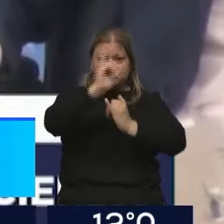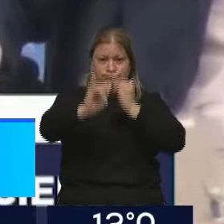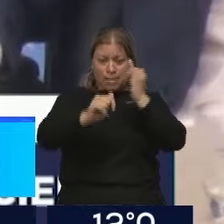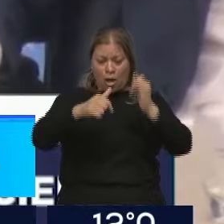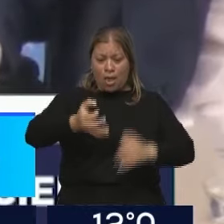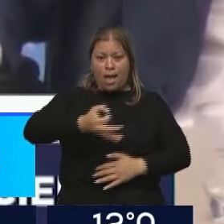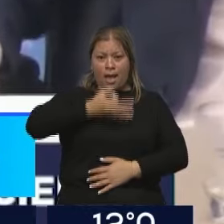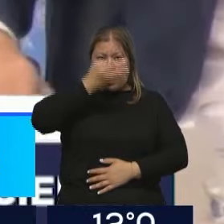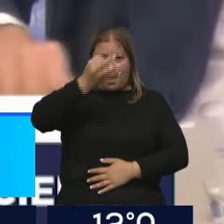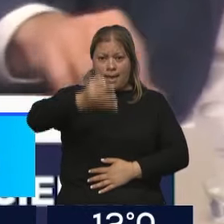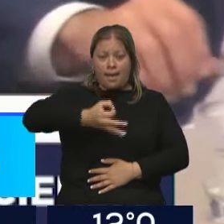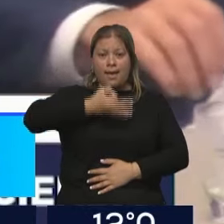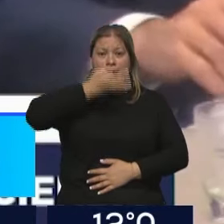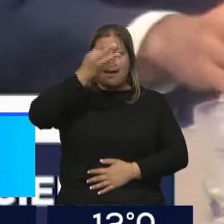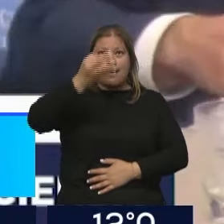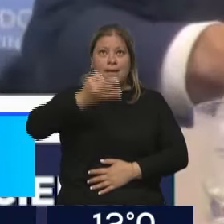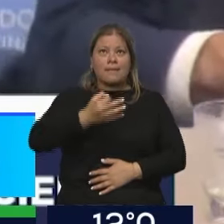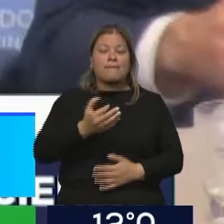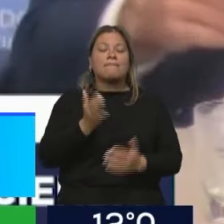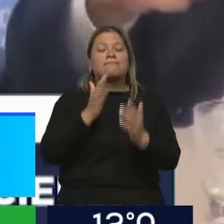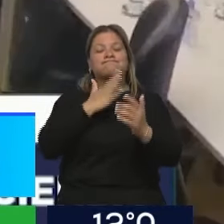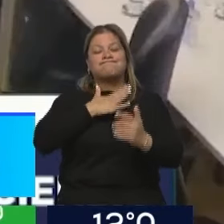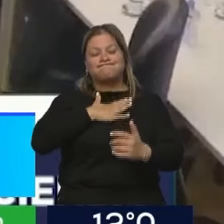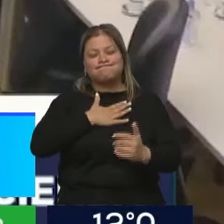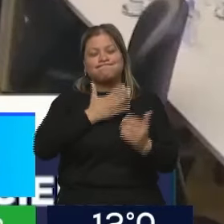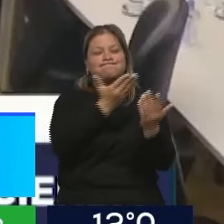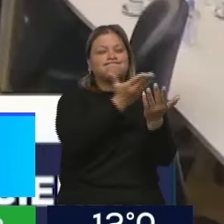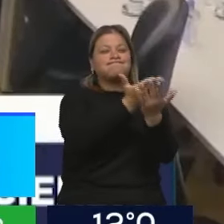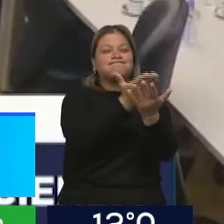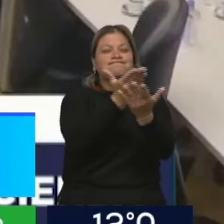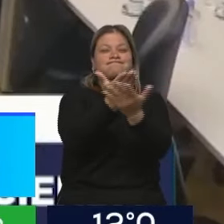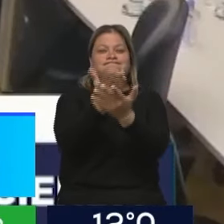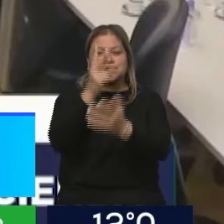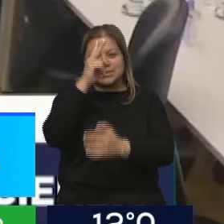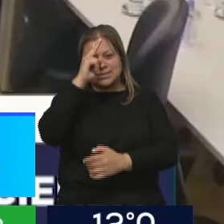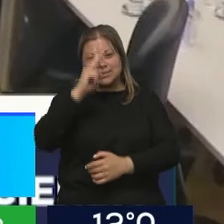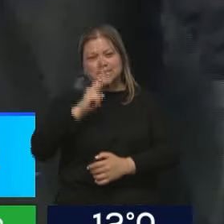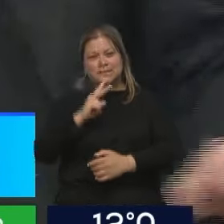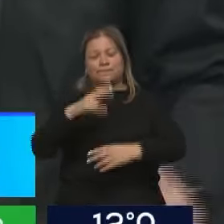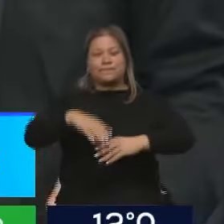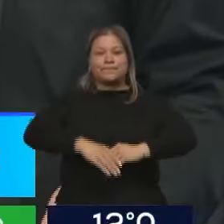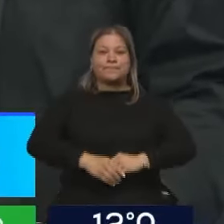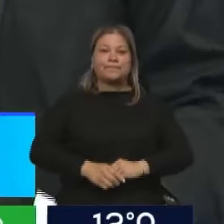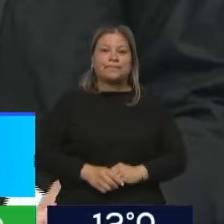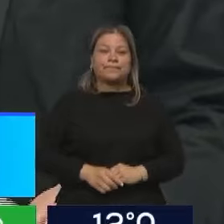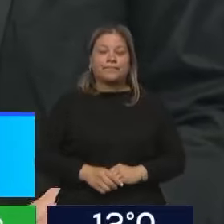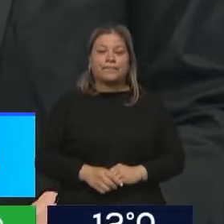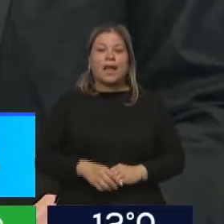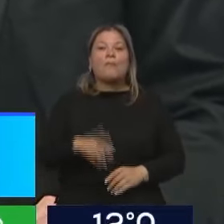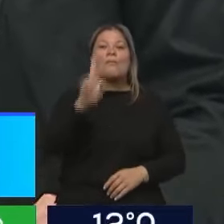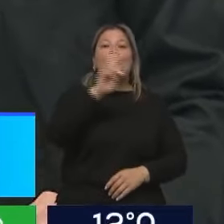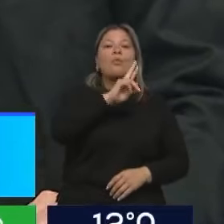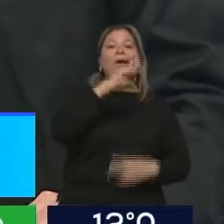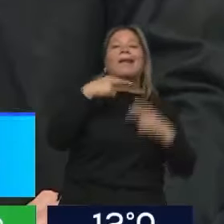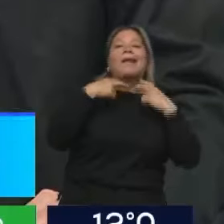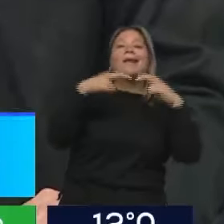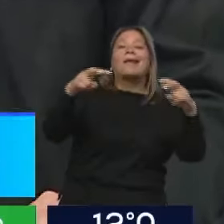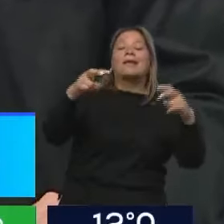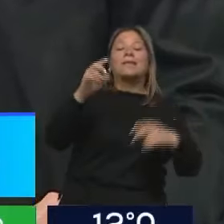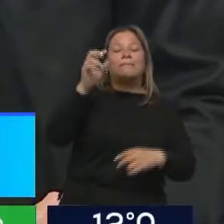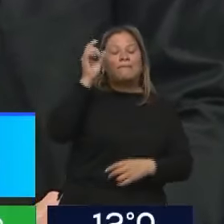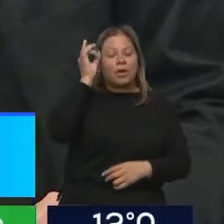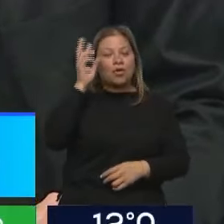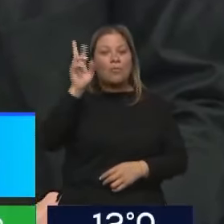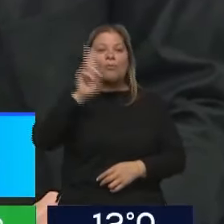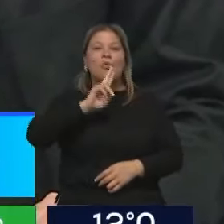escuchen los fundamentos, les pido, patoteros, por favor, antidemocráticos. Les pido, por favor. La que trataba de buscar silencio